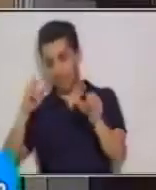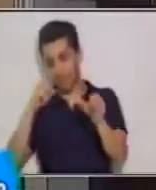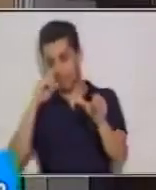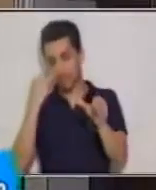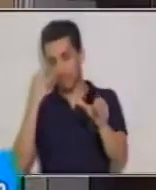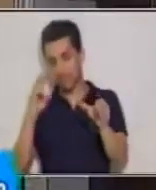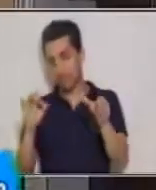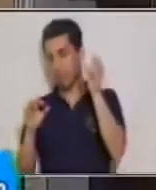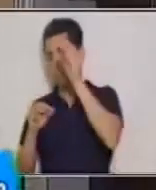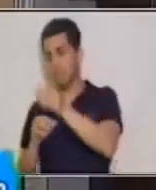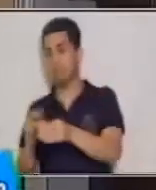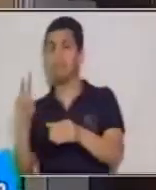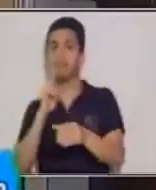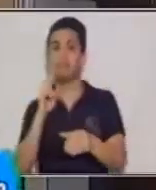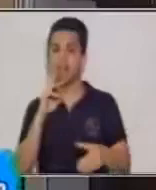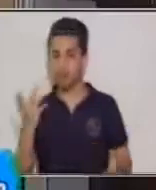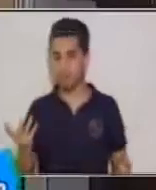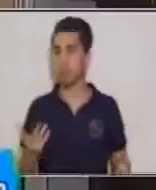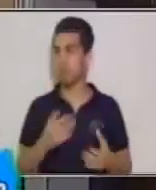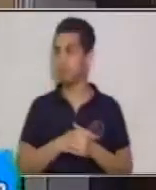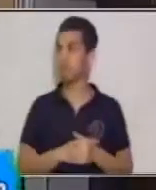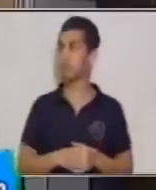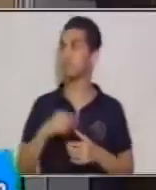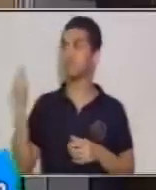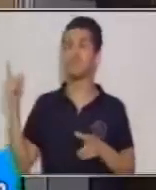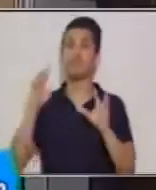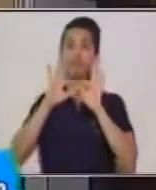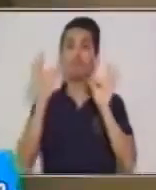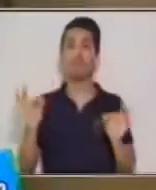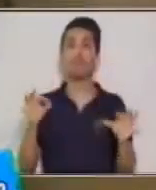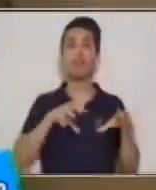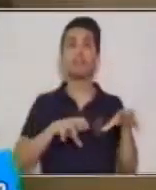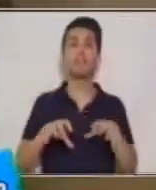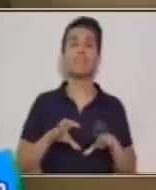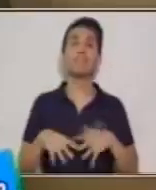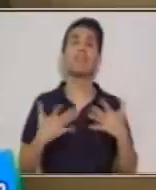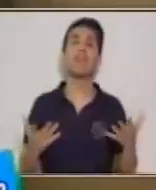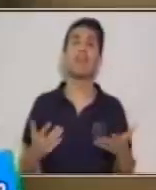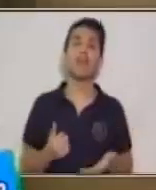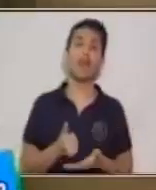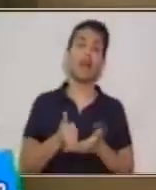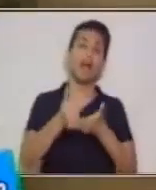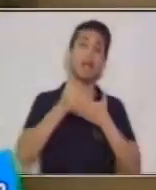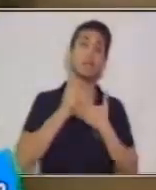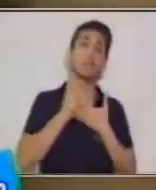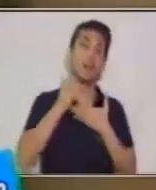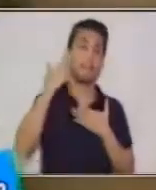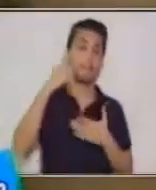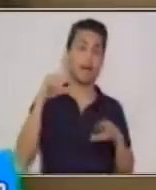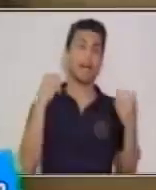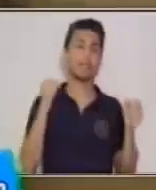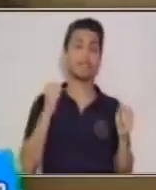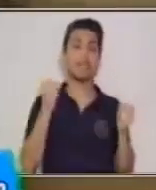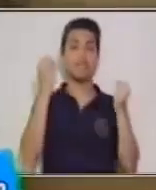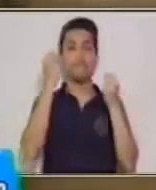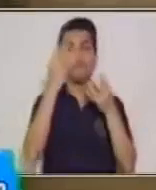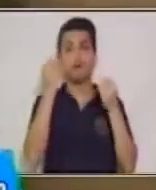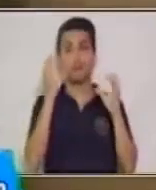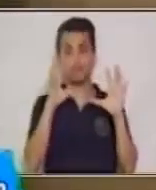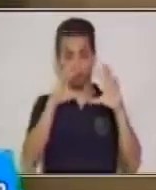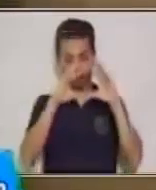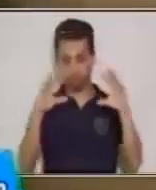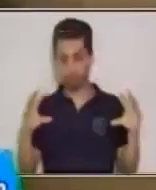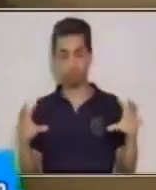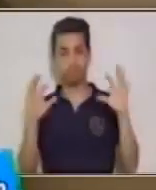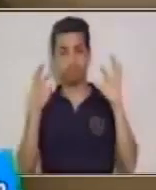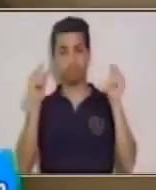Si te das cuenta, esta forma de actividad también te ayuda a elaborar la información de manera